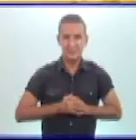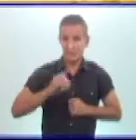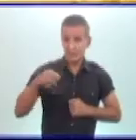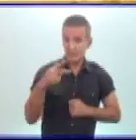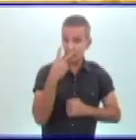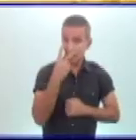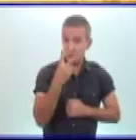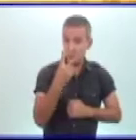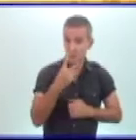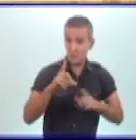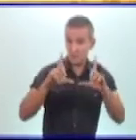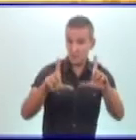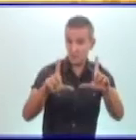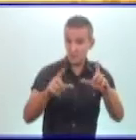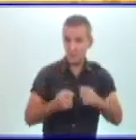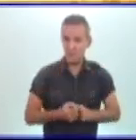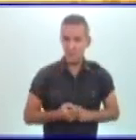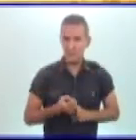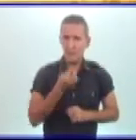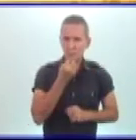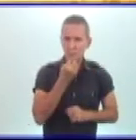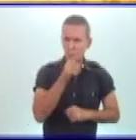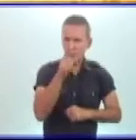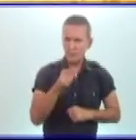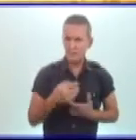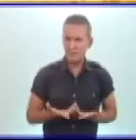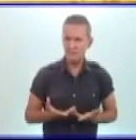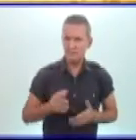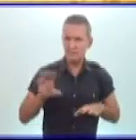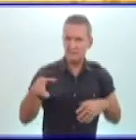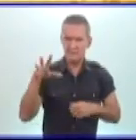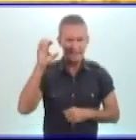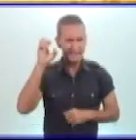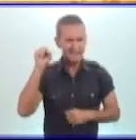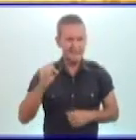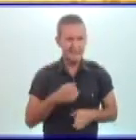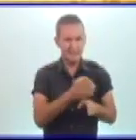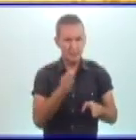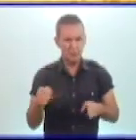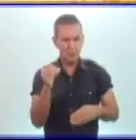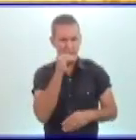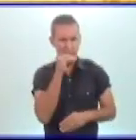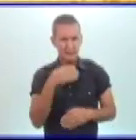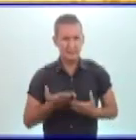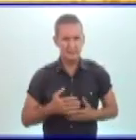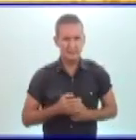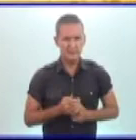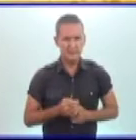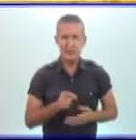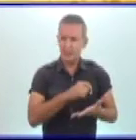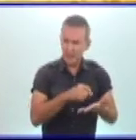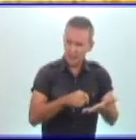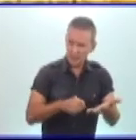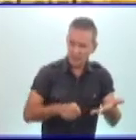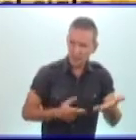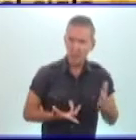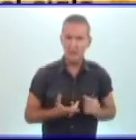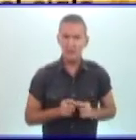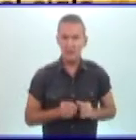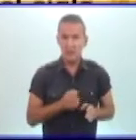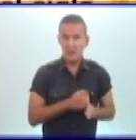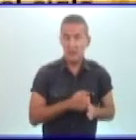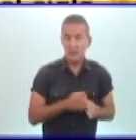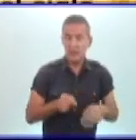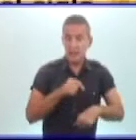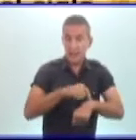de observar las imágenes, pudiéramos preguntar, ¿qué entender por época moderna? Te invito a que anotes en tu libreta que es el espacio